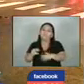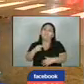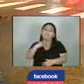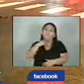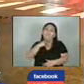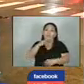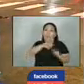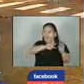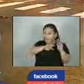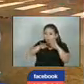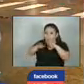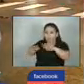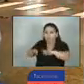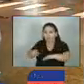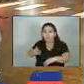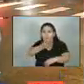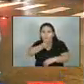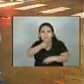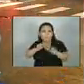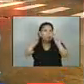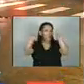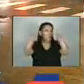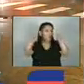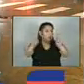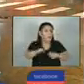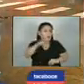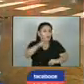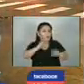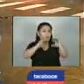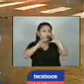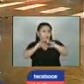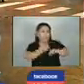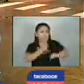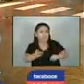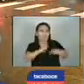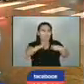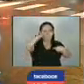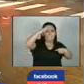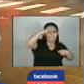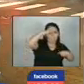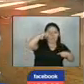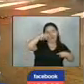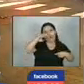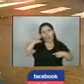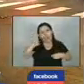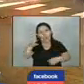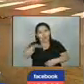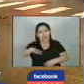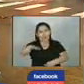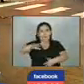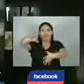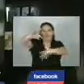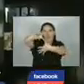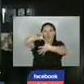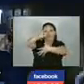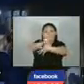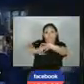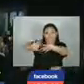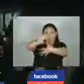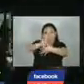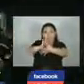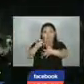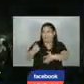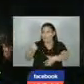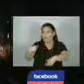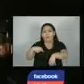acaparar los titulares en los principales medios de comunicación tanto en México como en Latinoamérica Y es que en las últimas